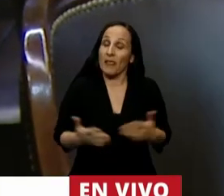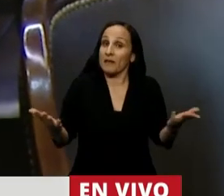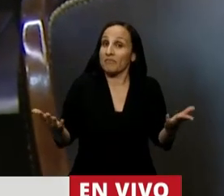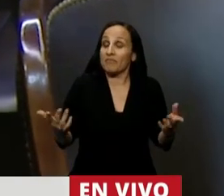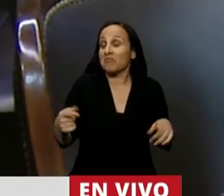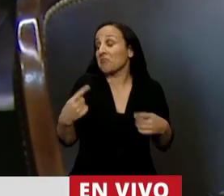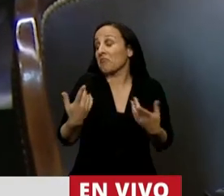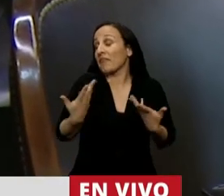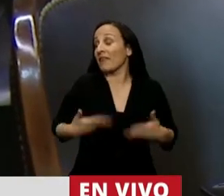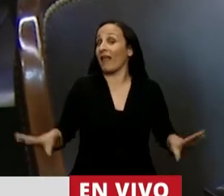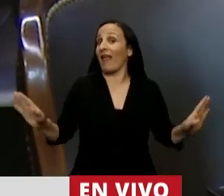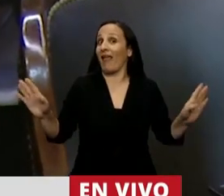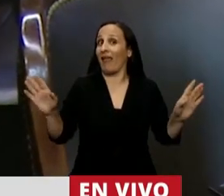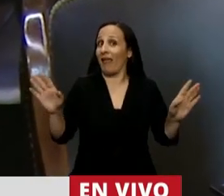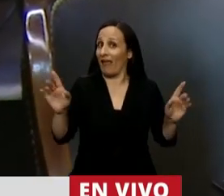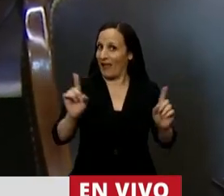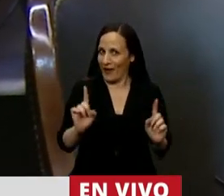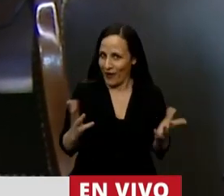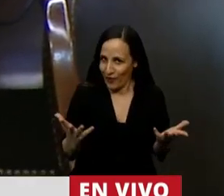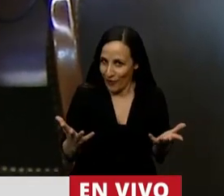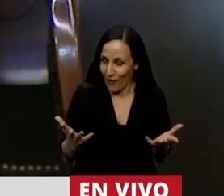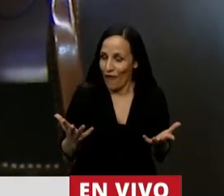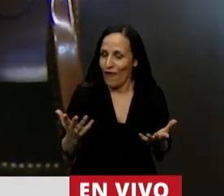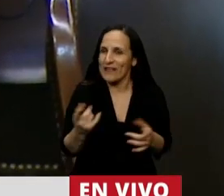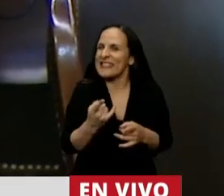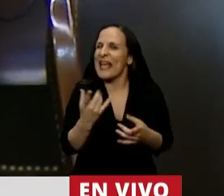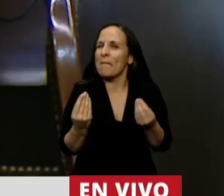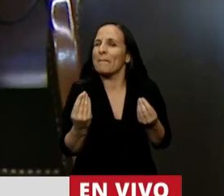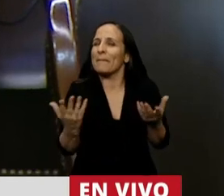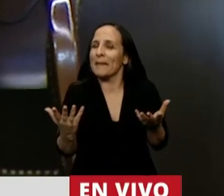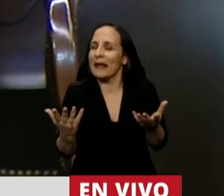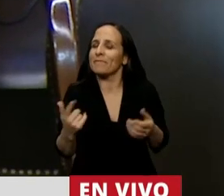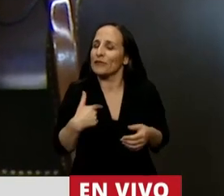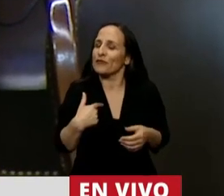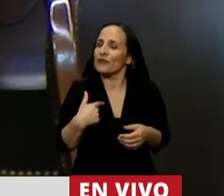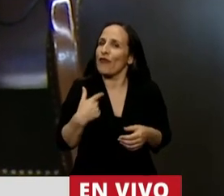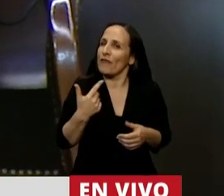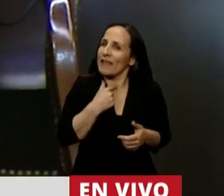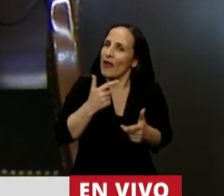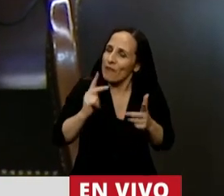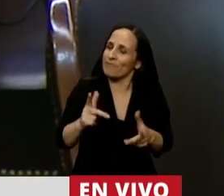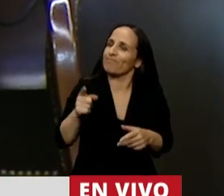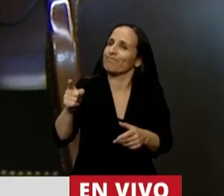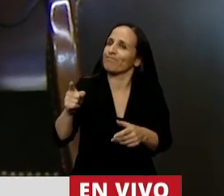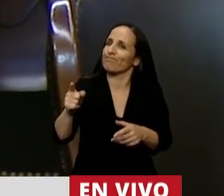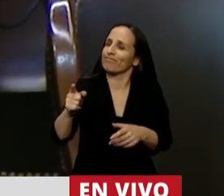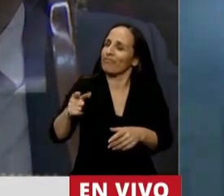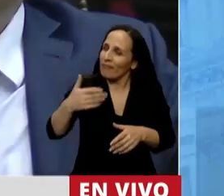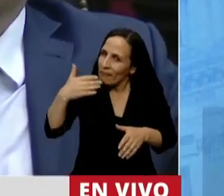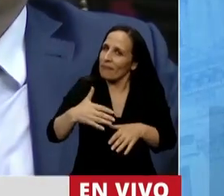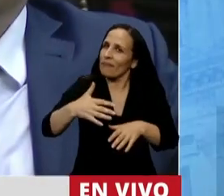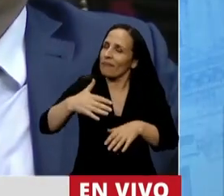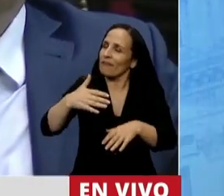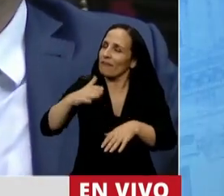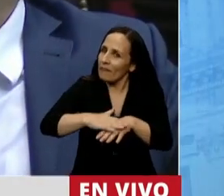sí, lo primero que me gustaría destacar es el compromiso y la larga lucha de